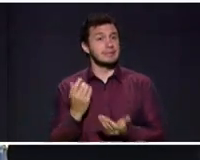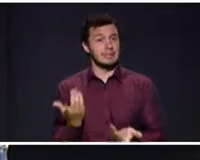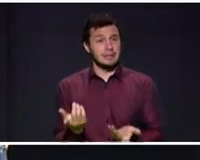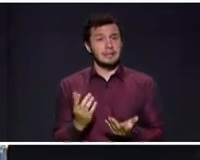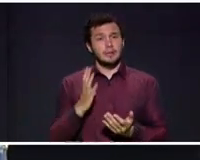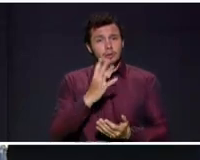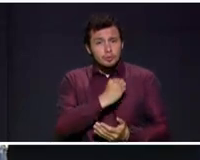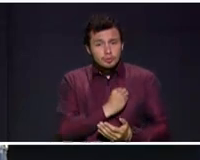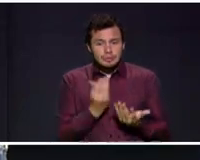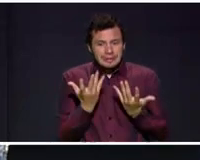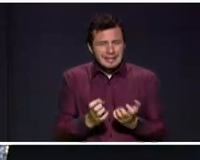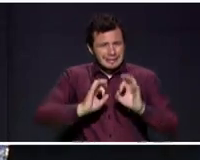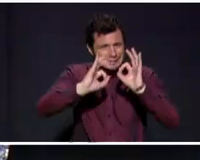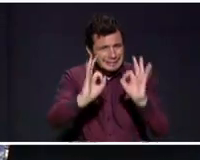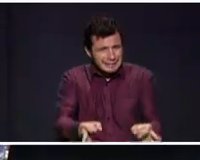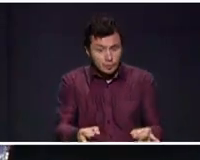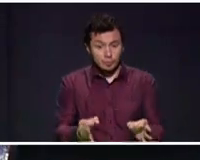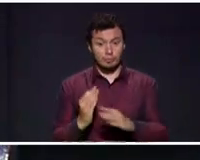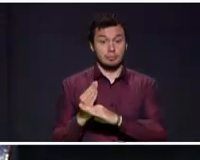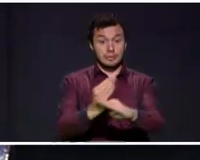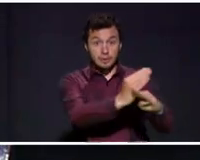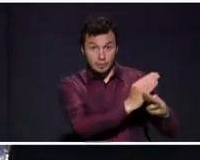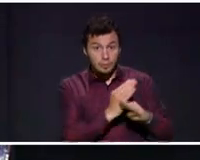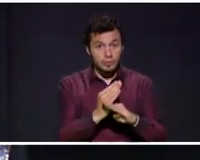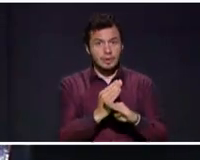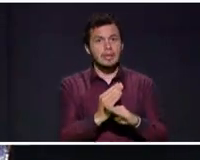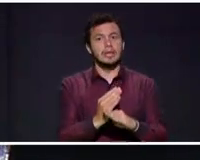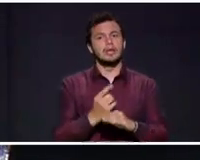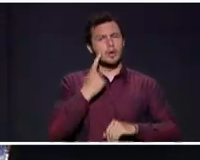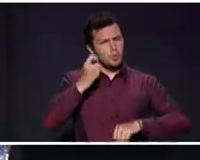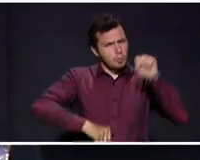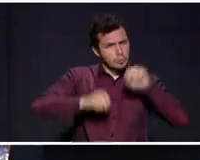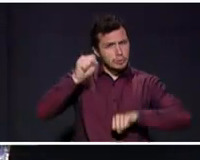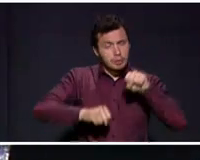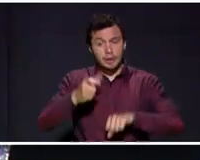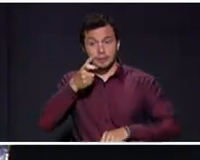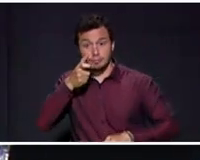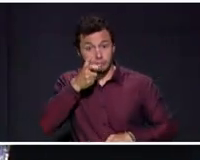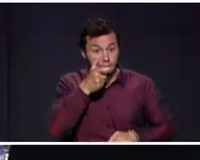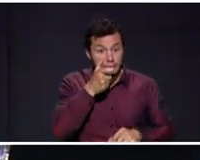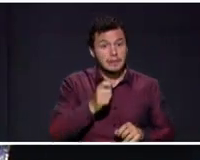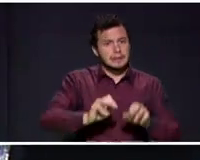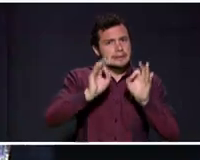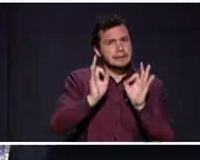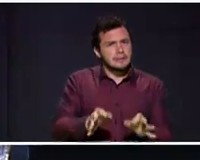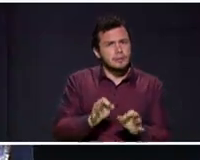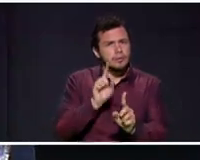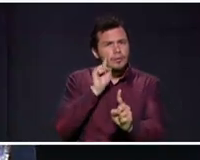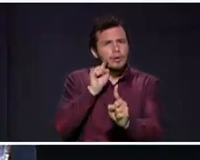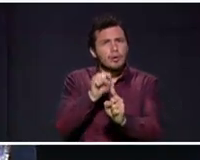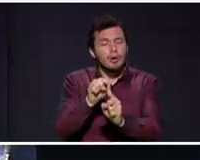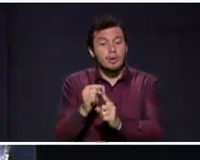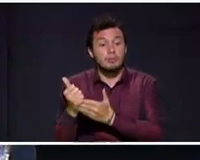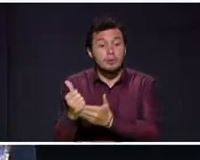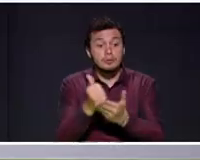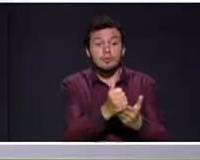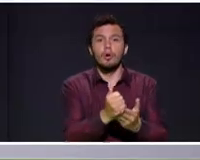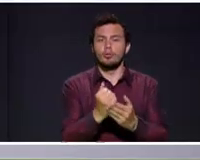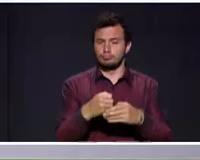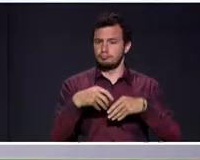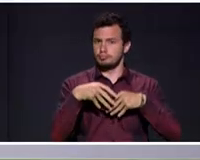oportunidades con posibilidades y actuando de frente en la dirección que se tiene que ser para el manejo en la fuerza pública